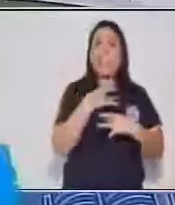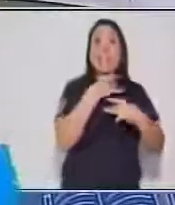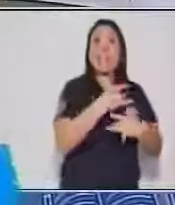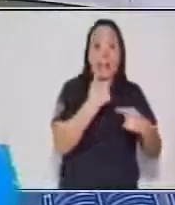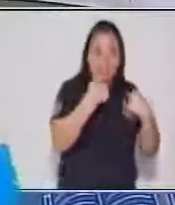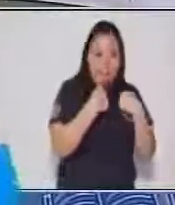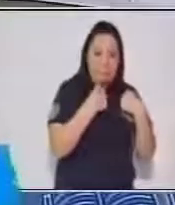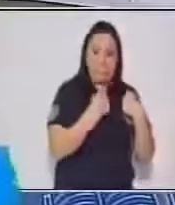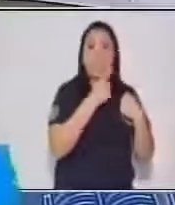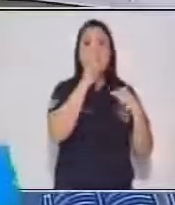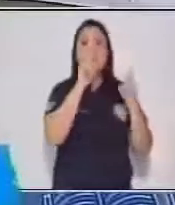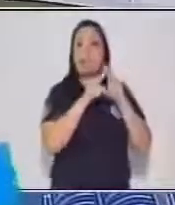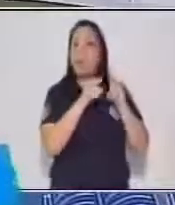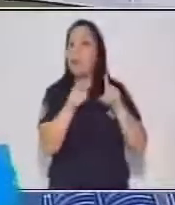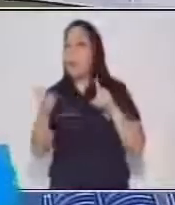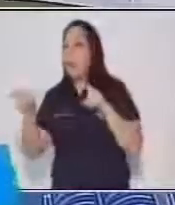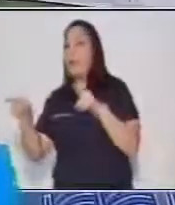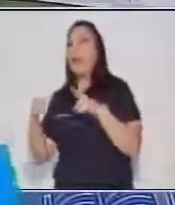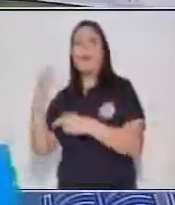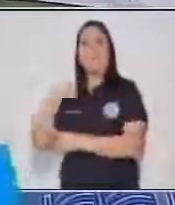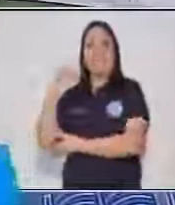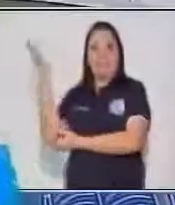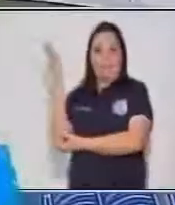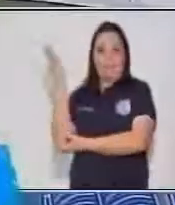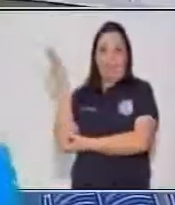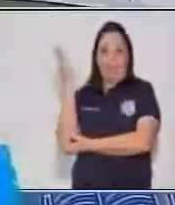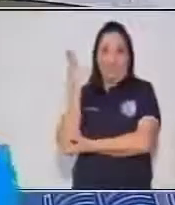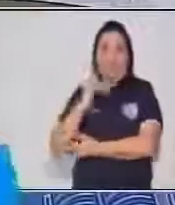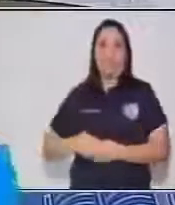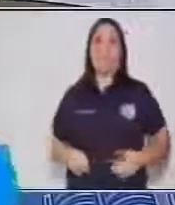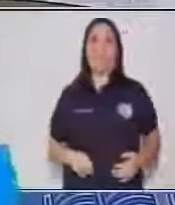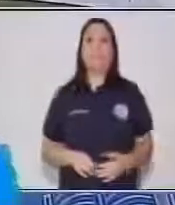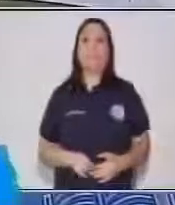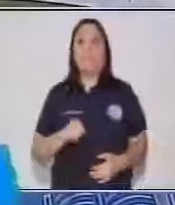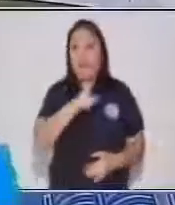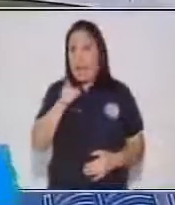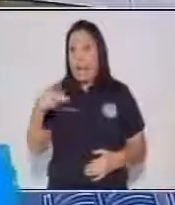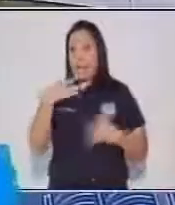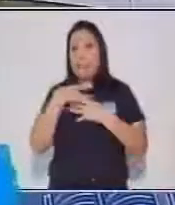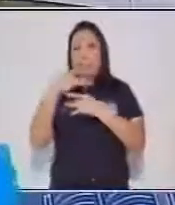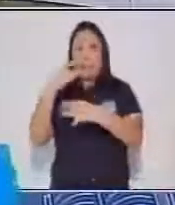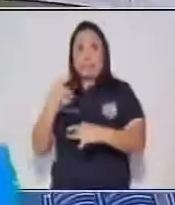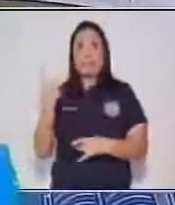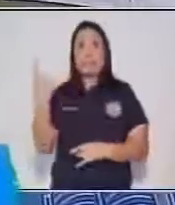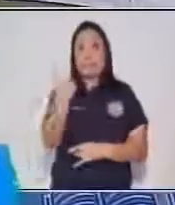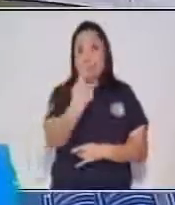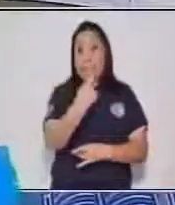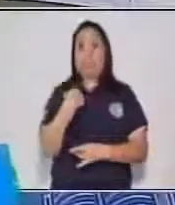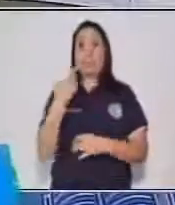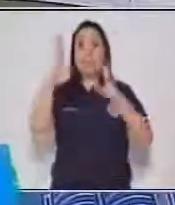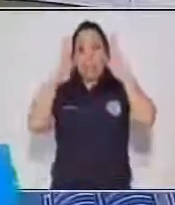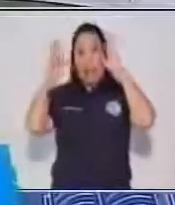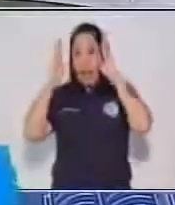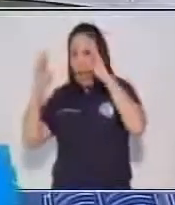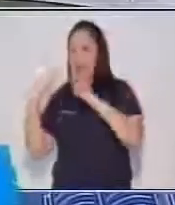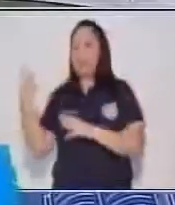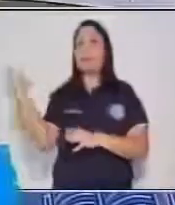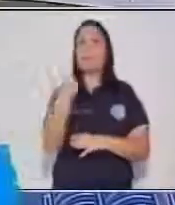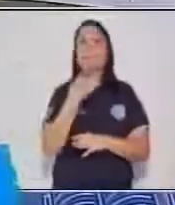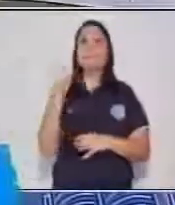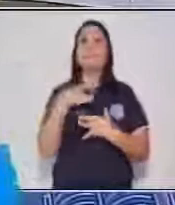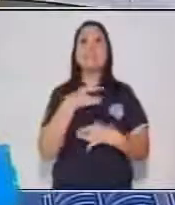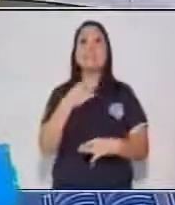ti, sino para las personas a las que tú te vas a dirigir, ¿sí? El tema debe ser de interés y atender a esos intereses